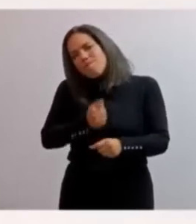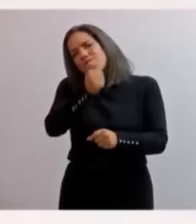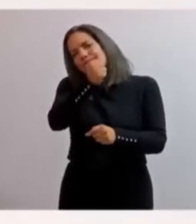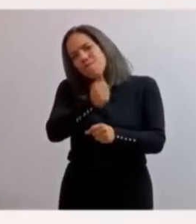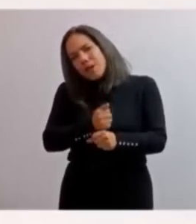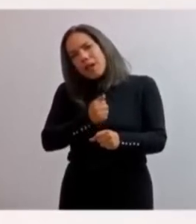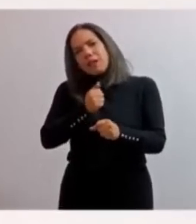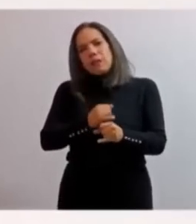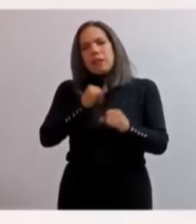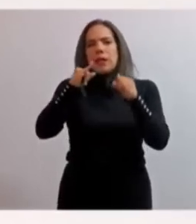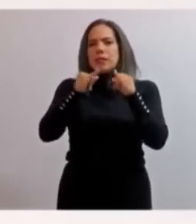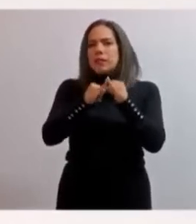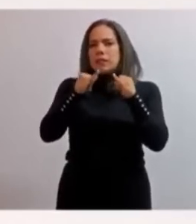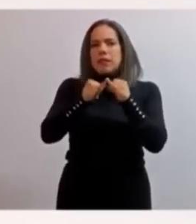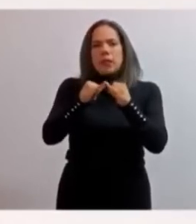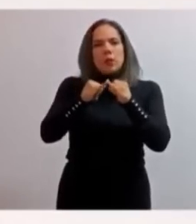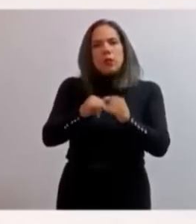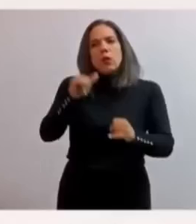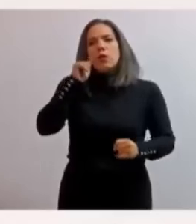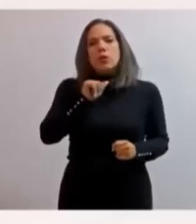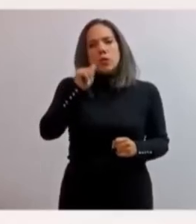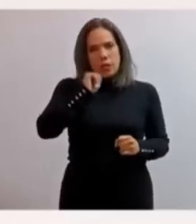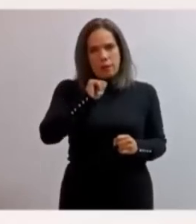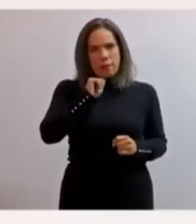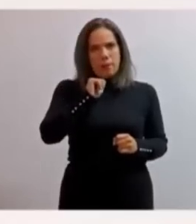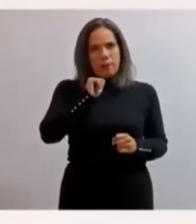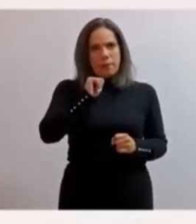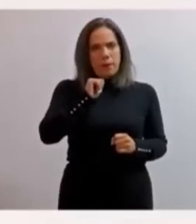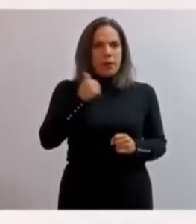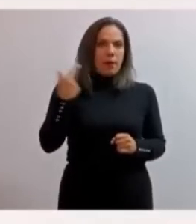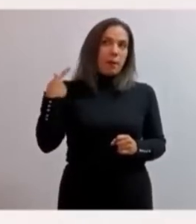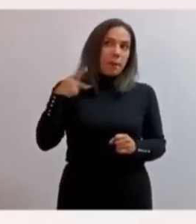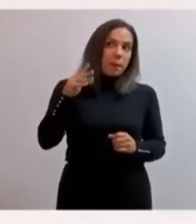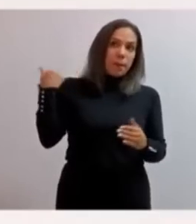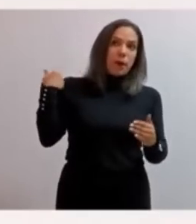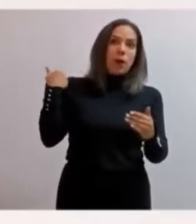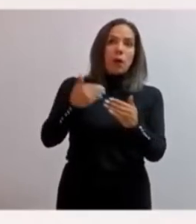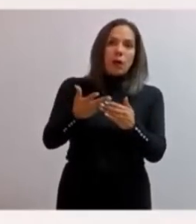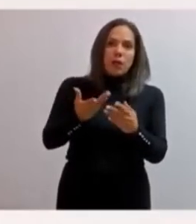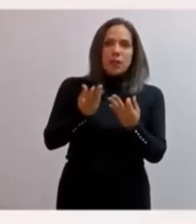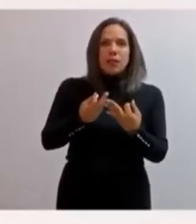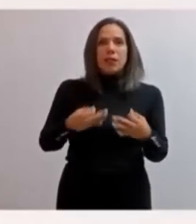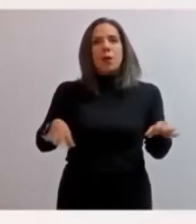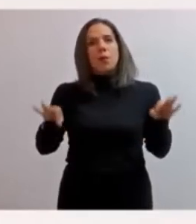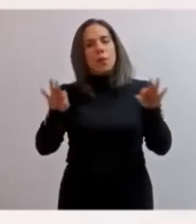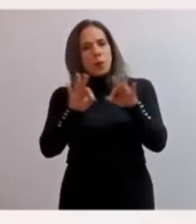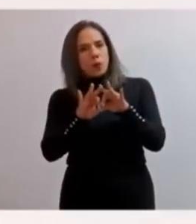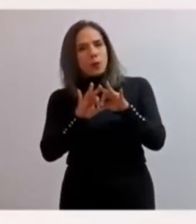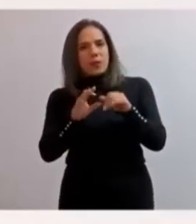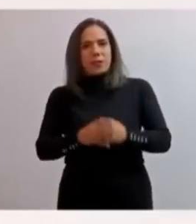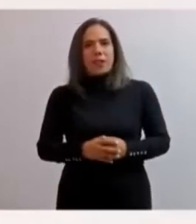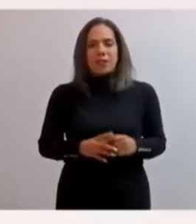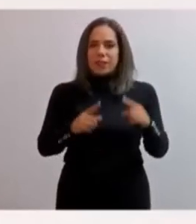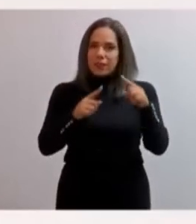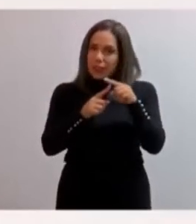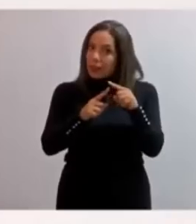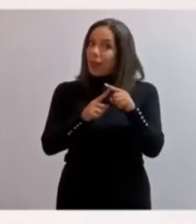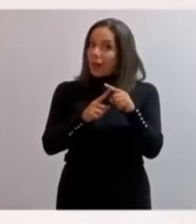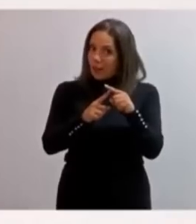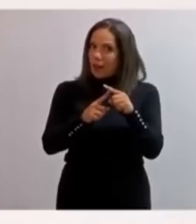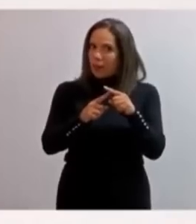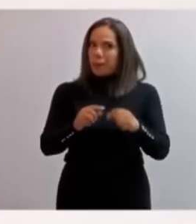instituido alrededor de la escuela, y el Consejo Técnico Escolar tiene una importante tarea para impulsar